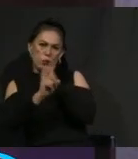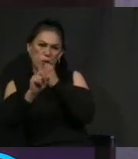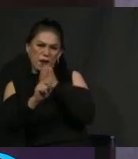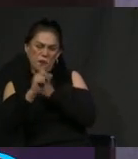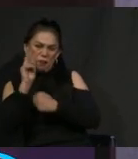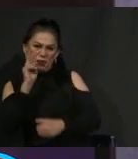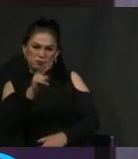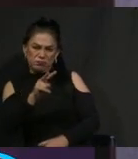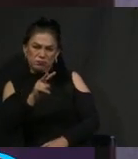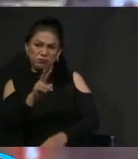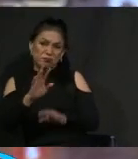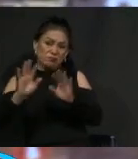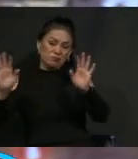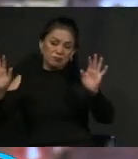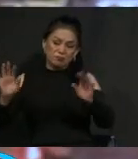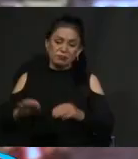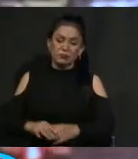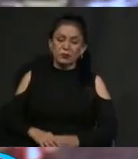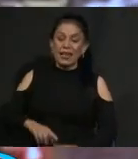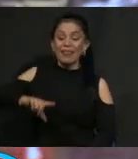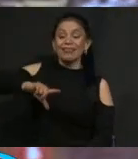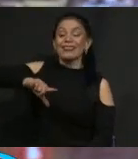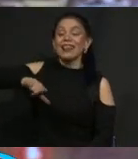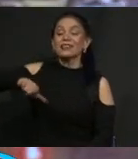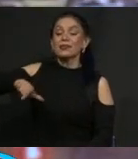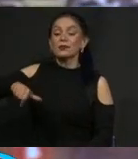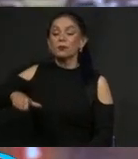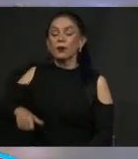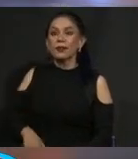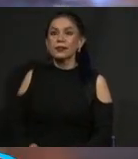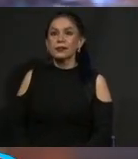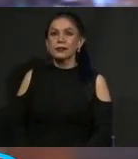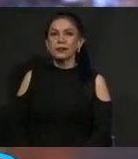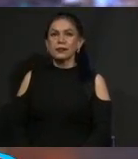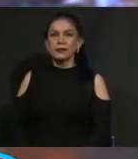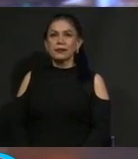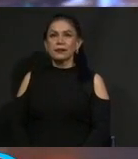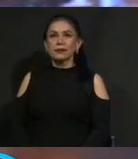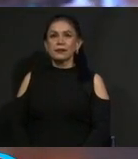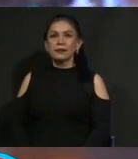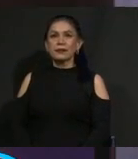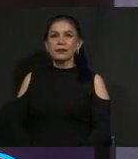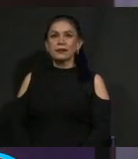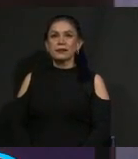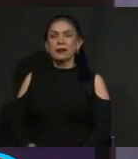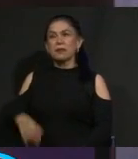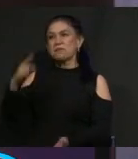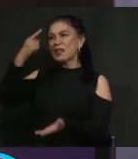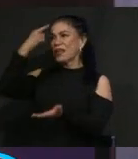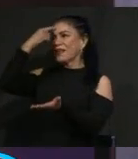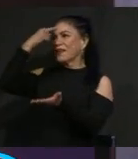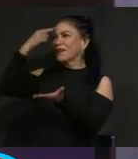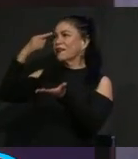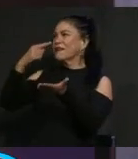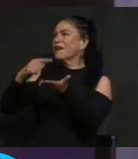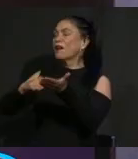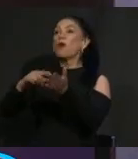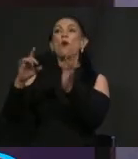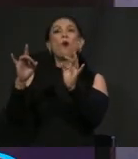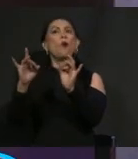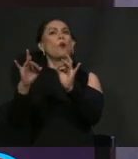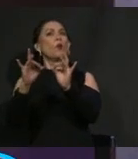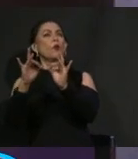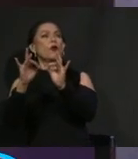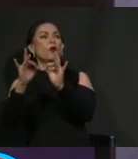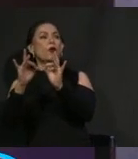abogó por ti tiempito después hubo yo creo que una situación en la que viviste que